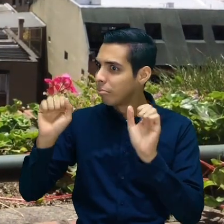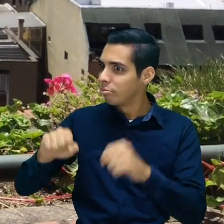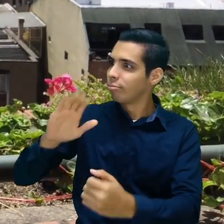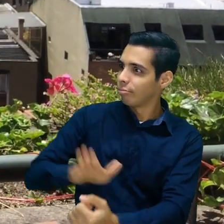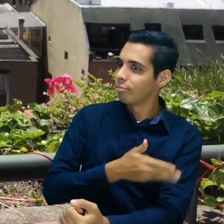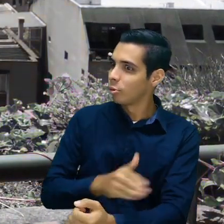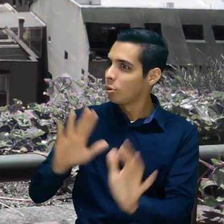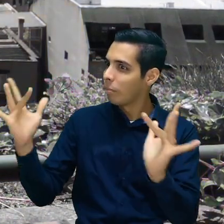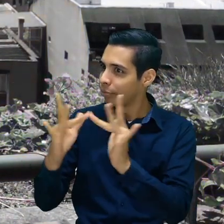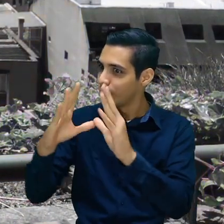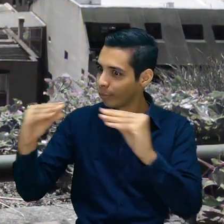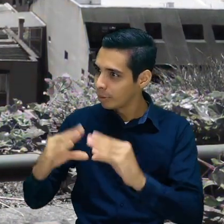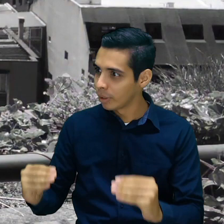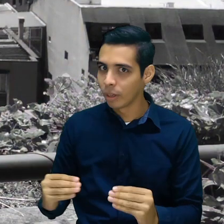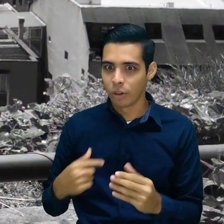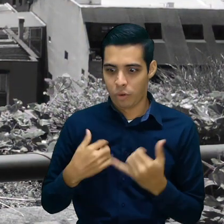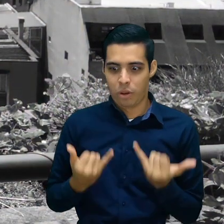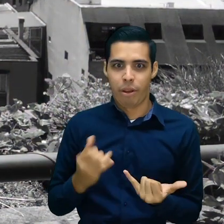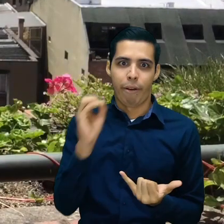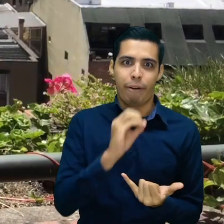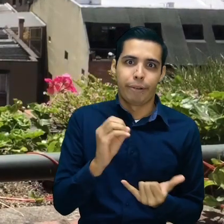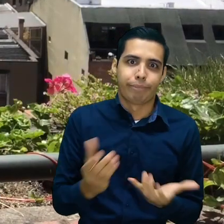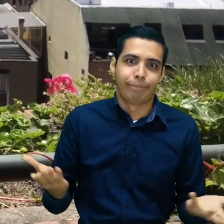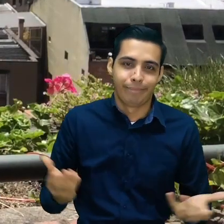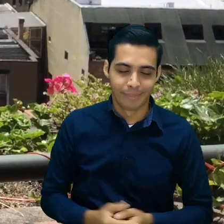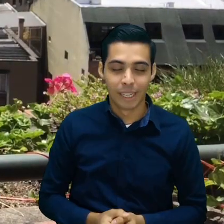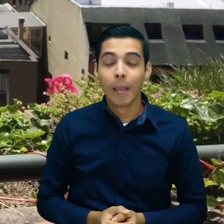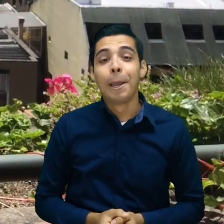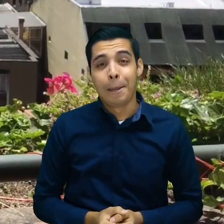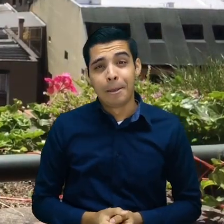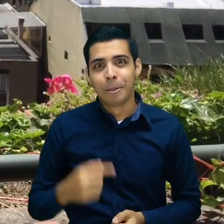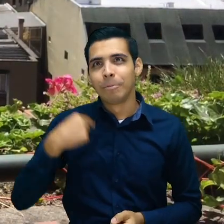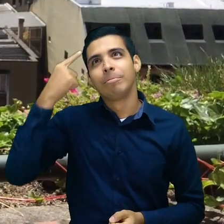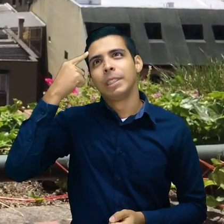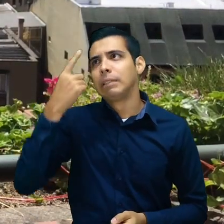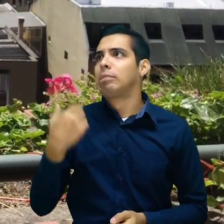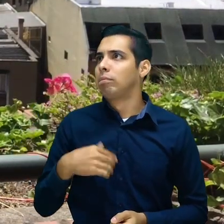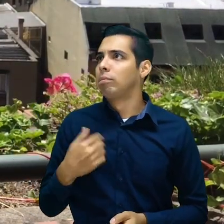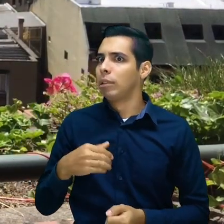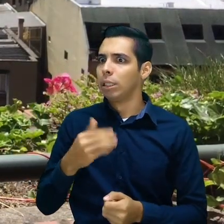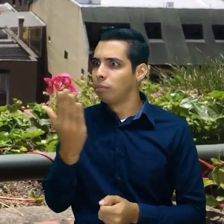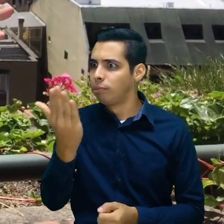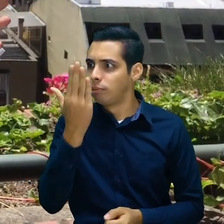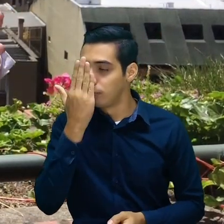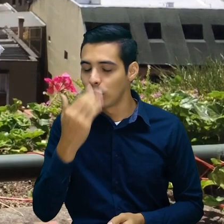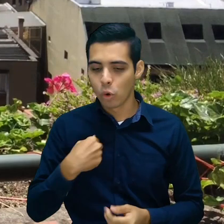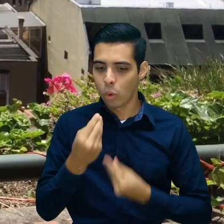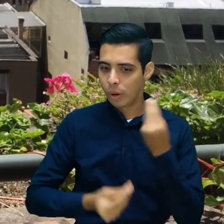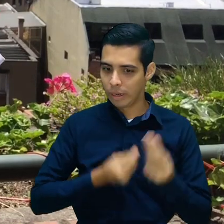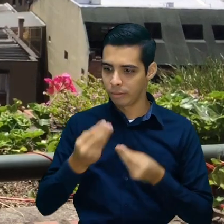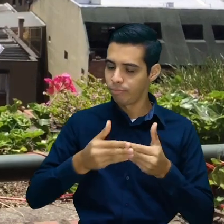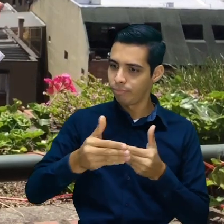da una sensación además de celeridad pero también me da además una sensación de celeridad de decir, bueno, ¿qué voy a hacer